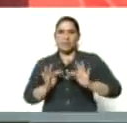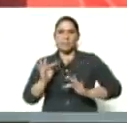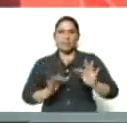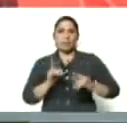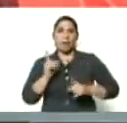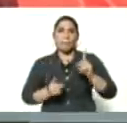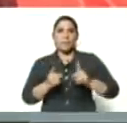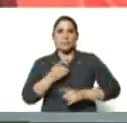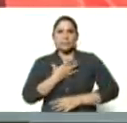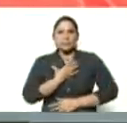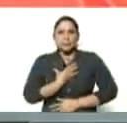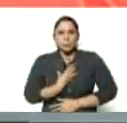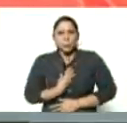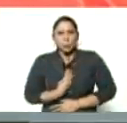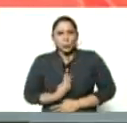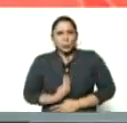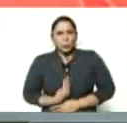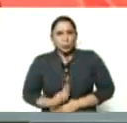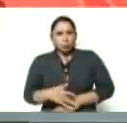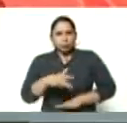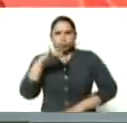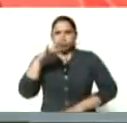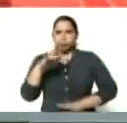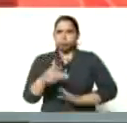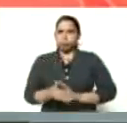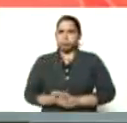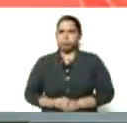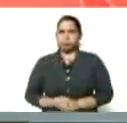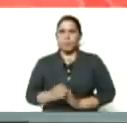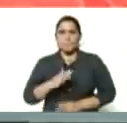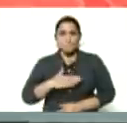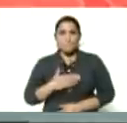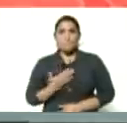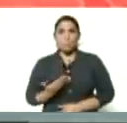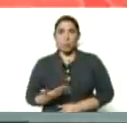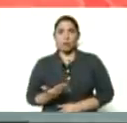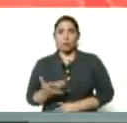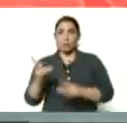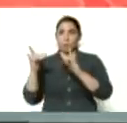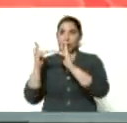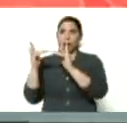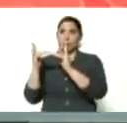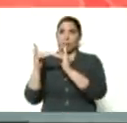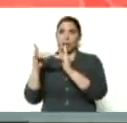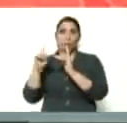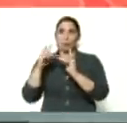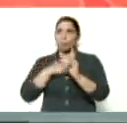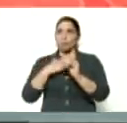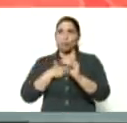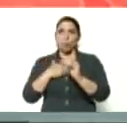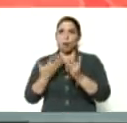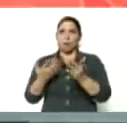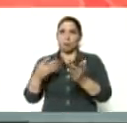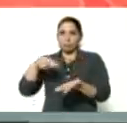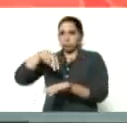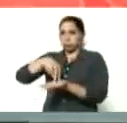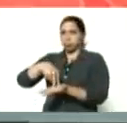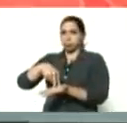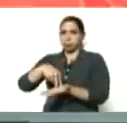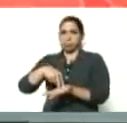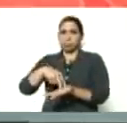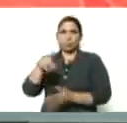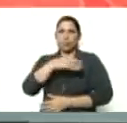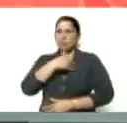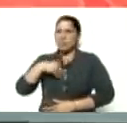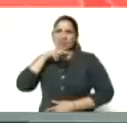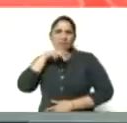una depresión grave te puede llevar a la cama y no sales de la cama y no quieres hablar